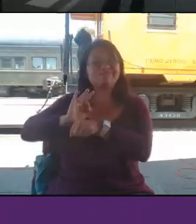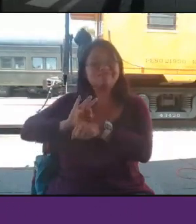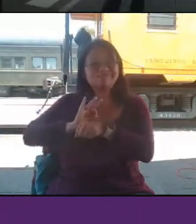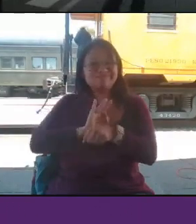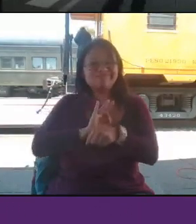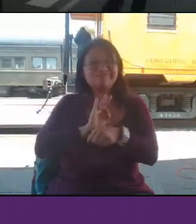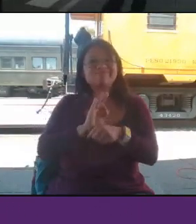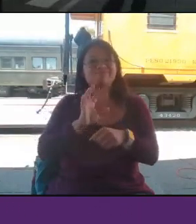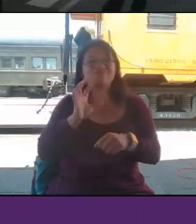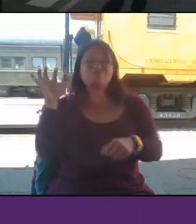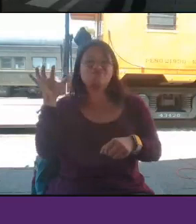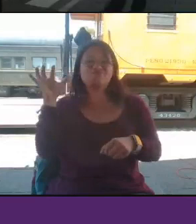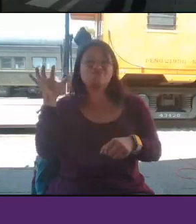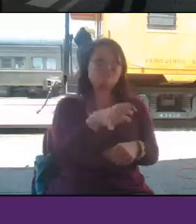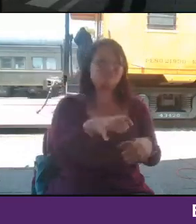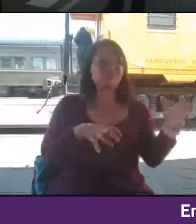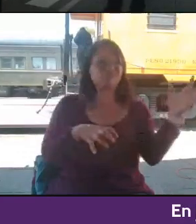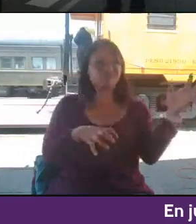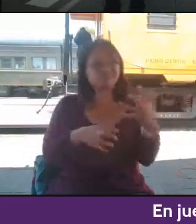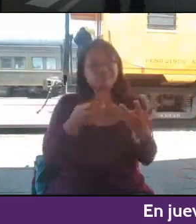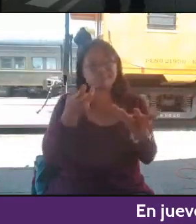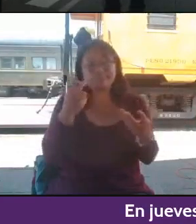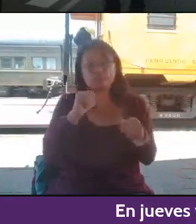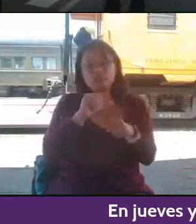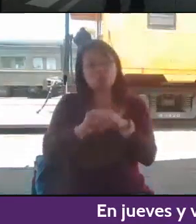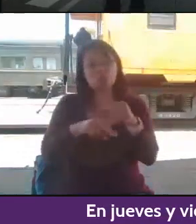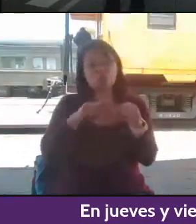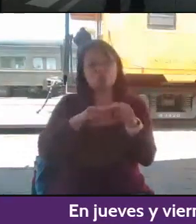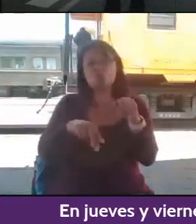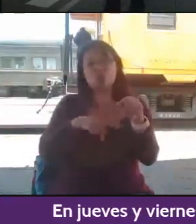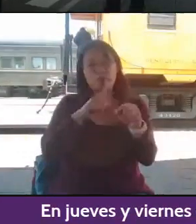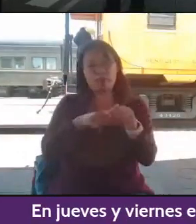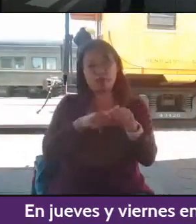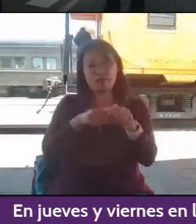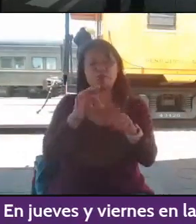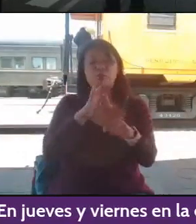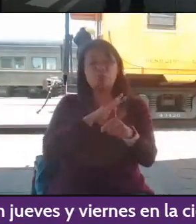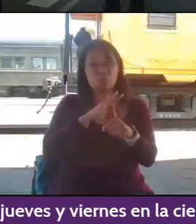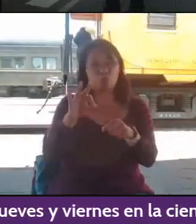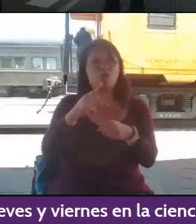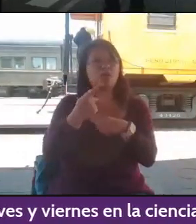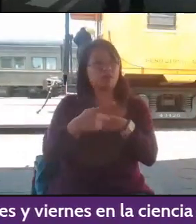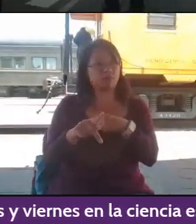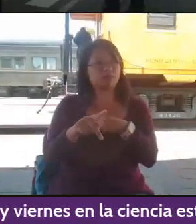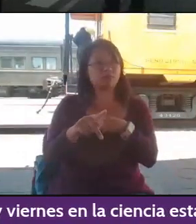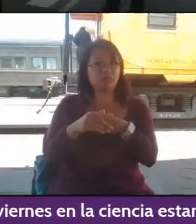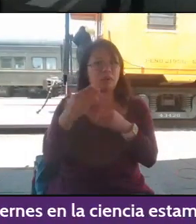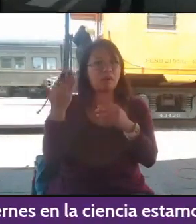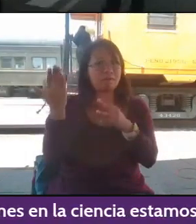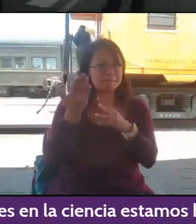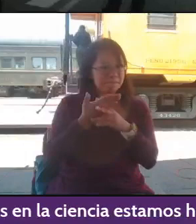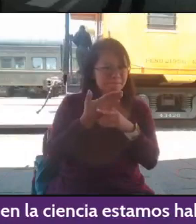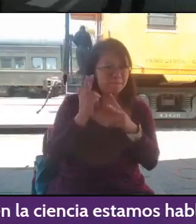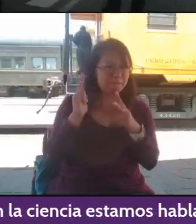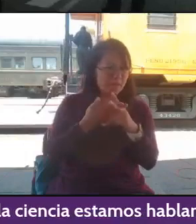van a dar garrazos, van a dar picotazos, y sí pueden lastimar. No te pueden matar, pero sí pueden lastimar.